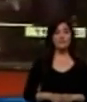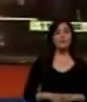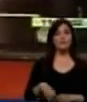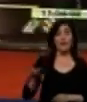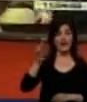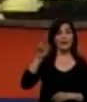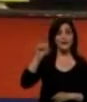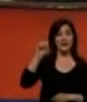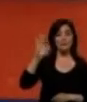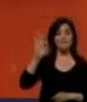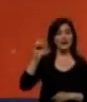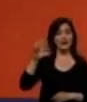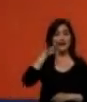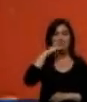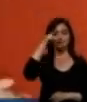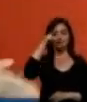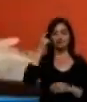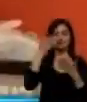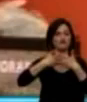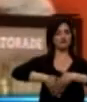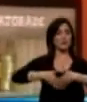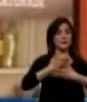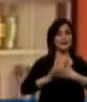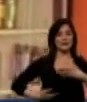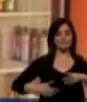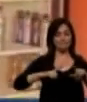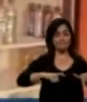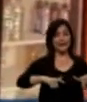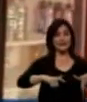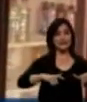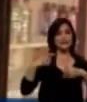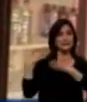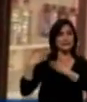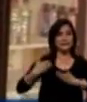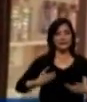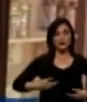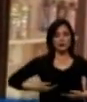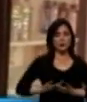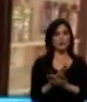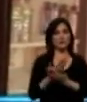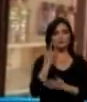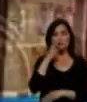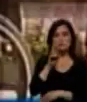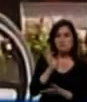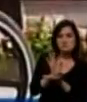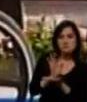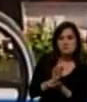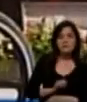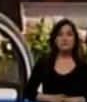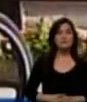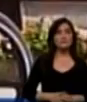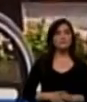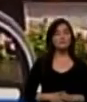Rafael dejaba de ser presidente, Lenin se convertía en ello, y desde su televisor, Joffre era testigo. Queda